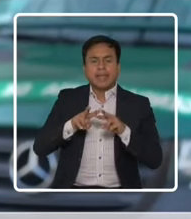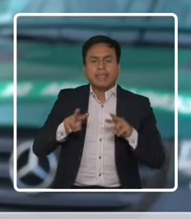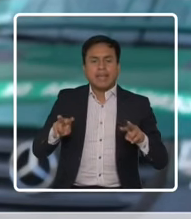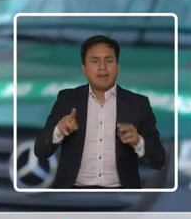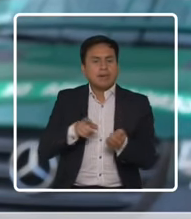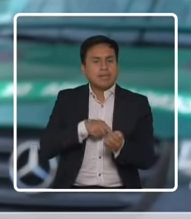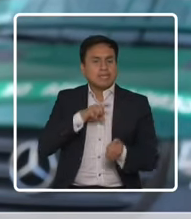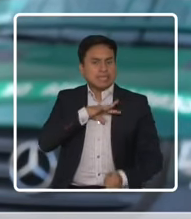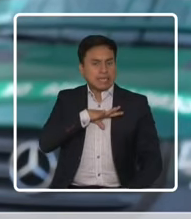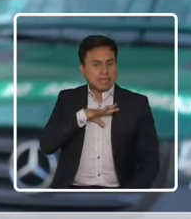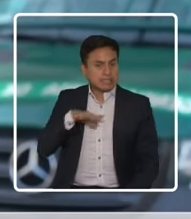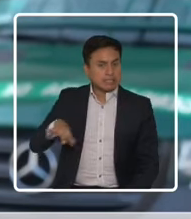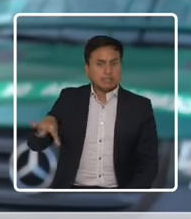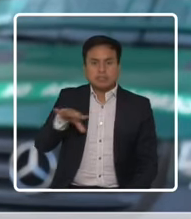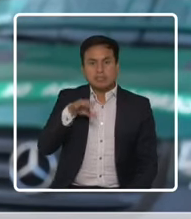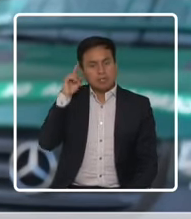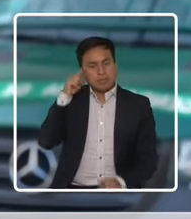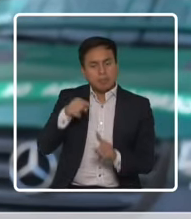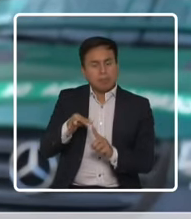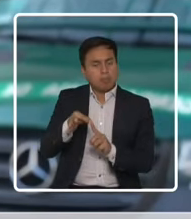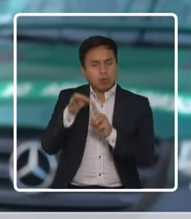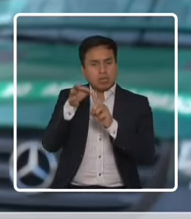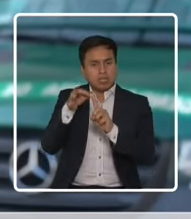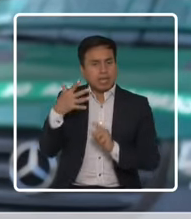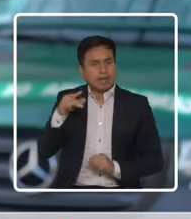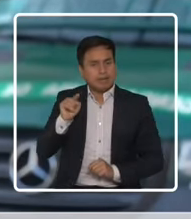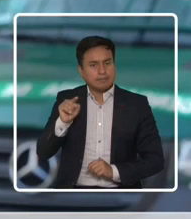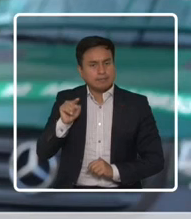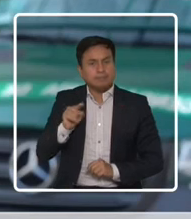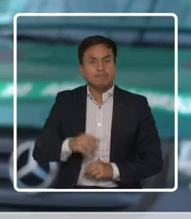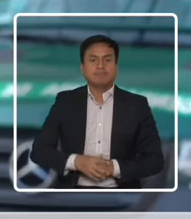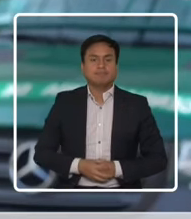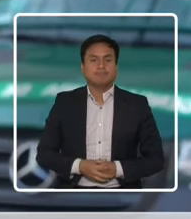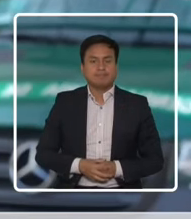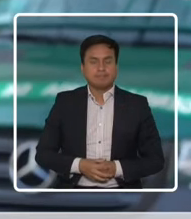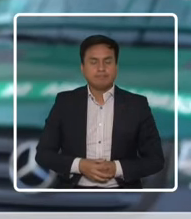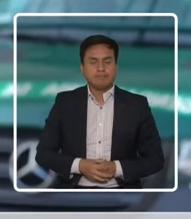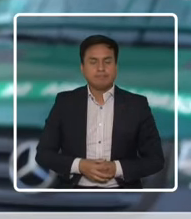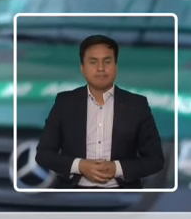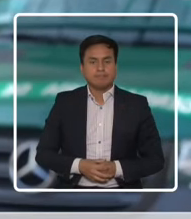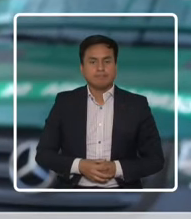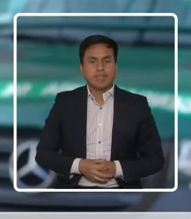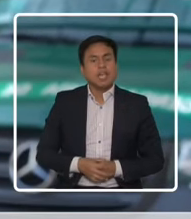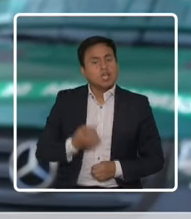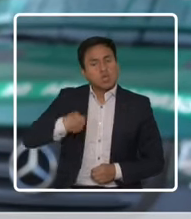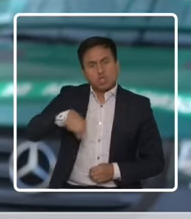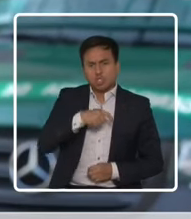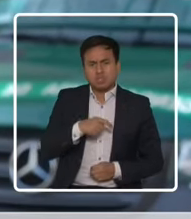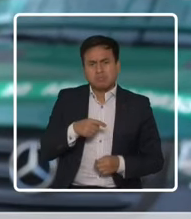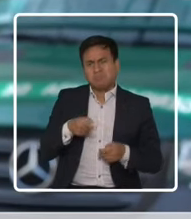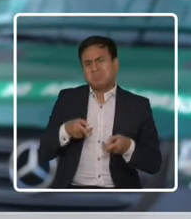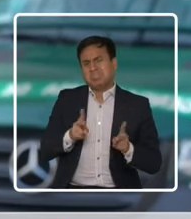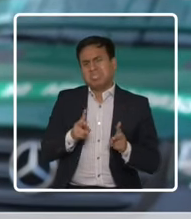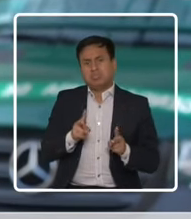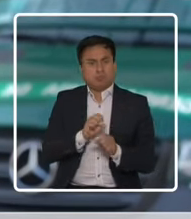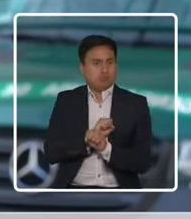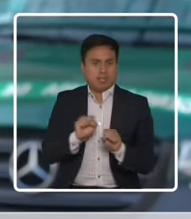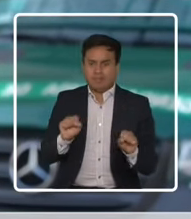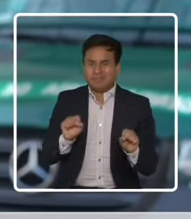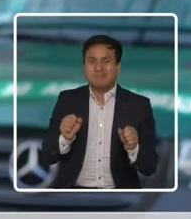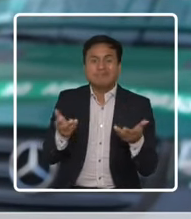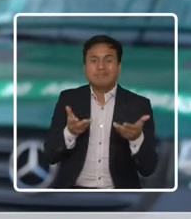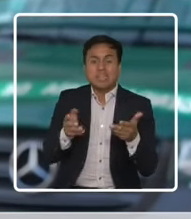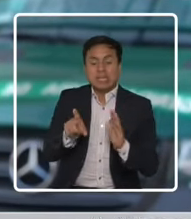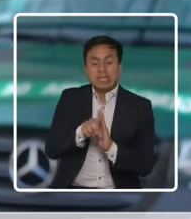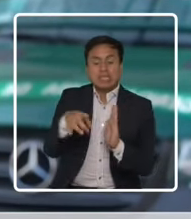tranquilidad de las familias chilenas es nuestra prioridad, que no podemos permitir y no vamos a permitir